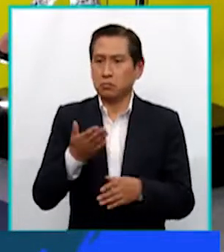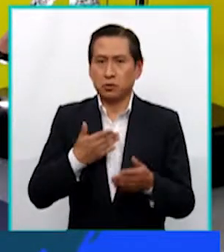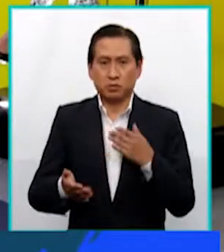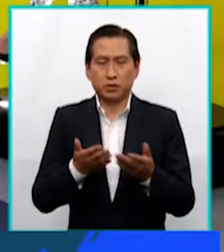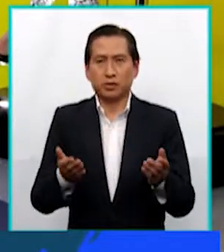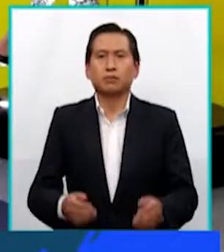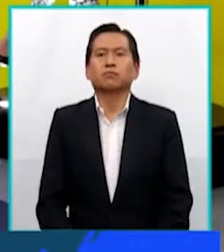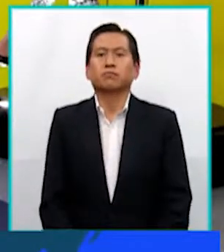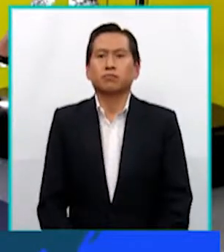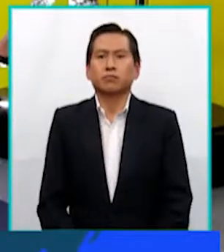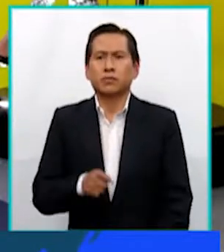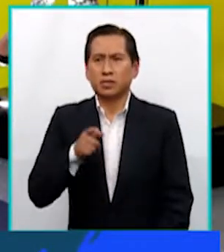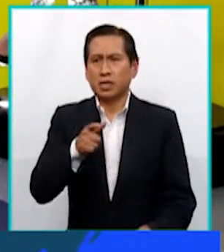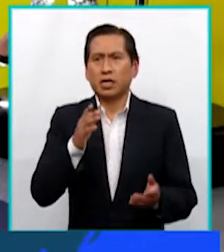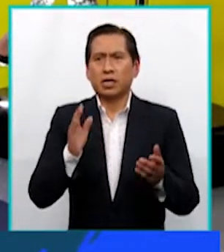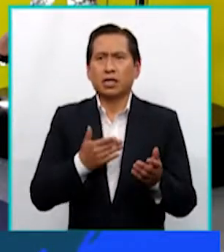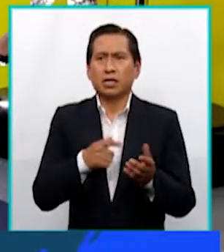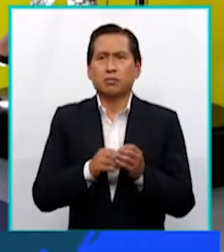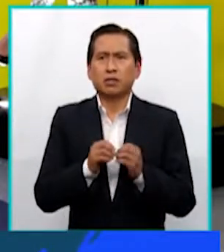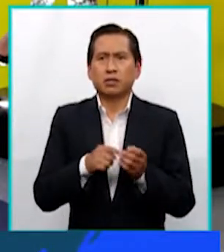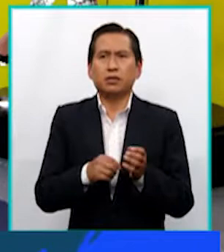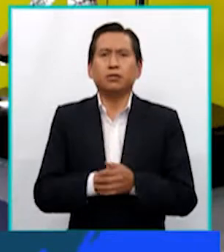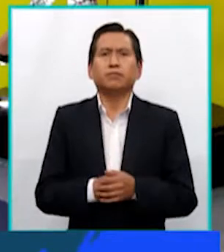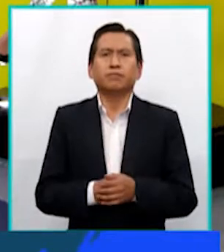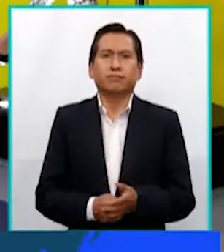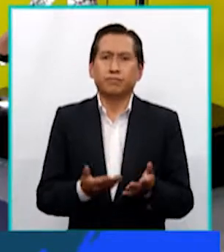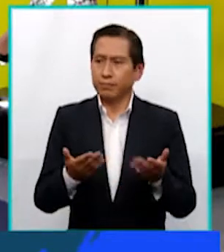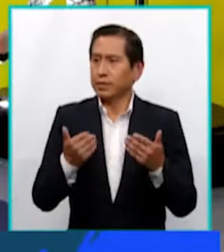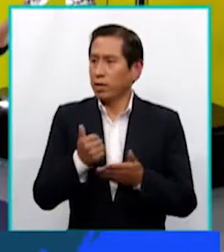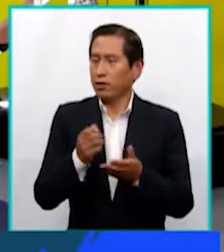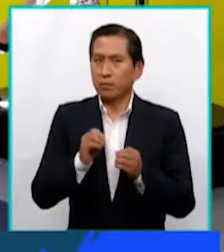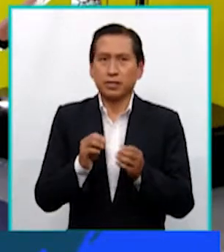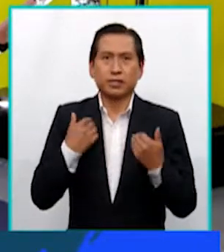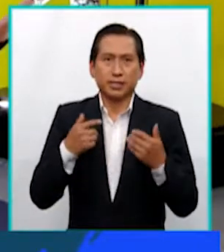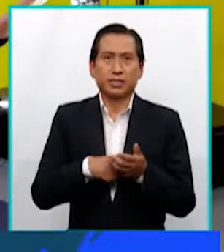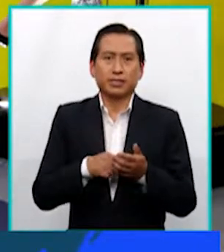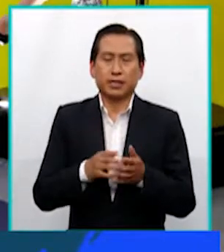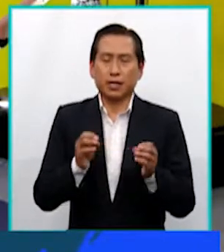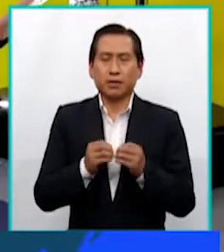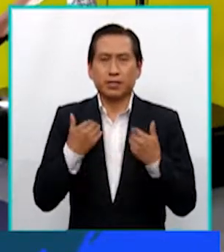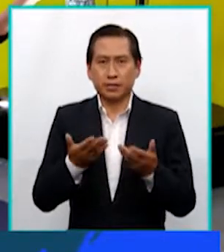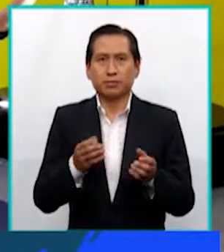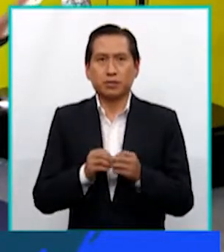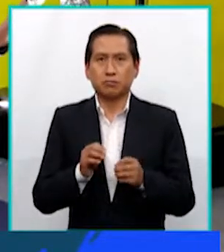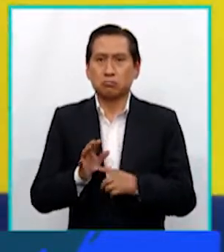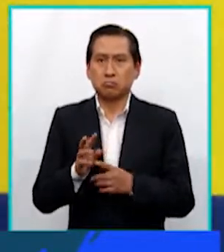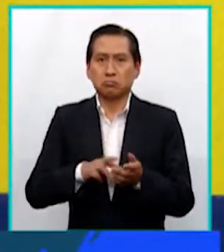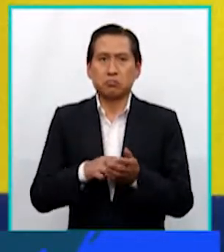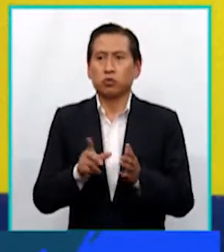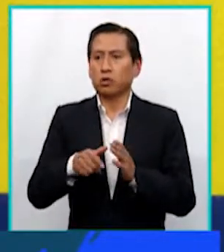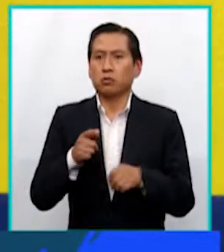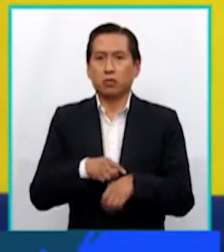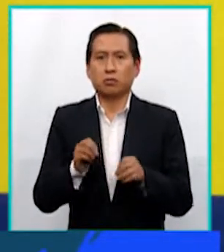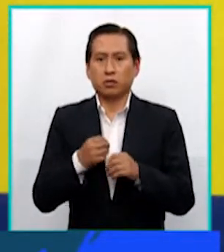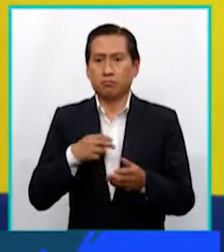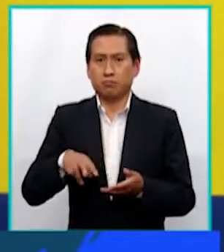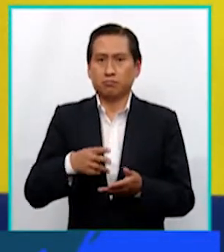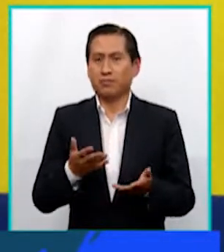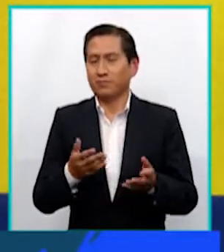problema. Tienes que cantar. Espera. Párate, a ver, te va a ayudar, Chris. Yo estoy aquí amarrado a esta silla. En cualquier rato ya me salgo a